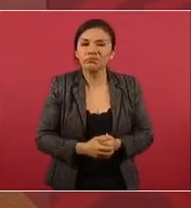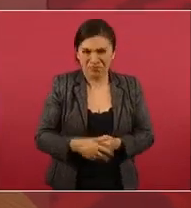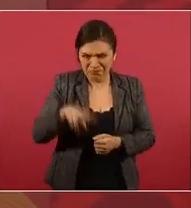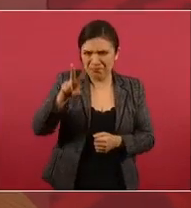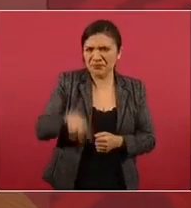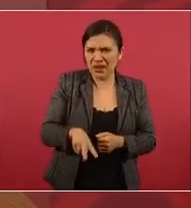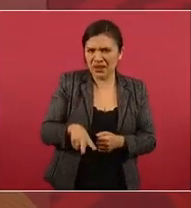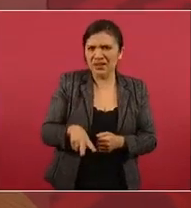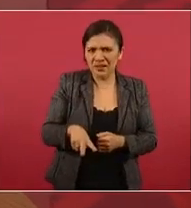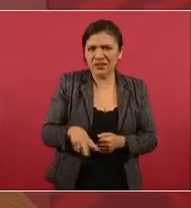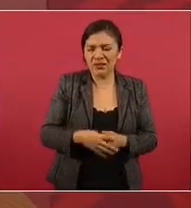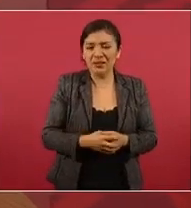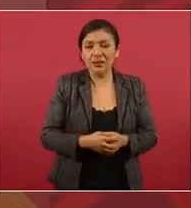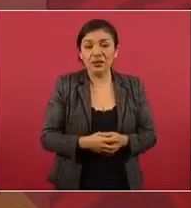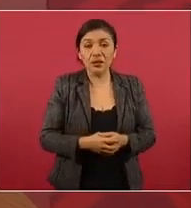todos estos